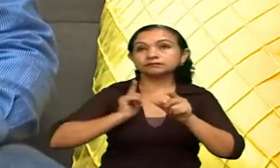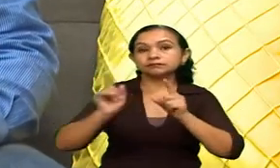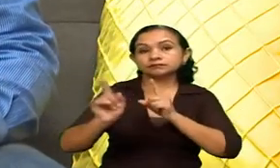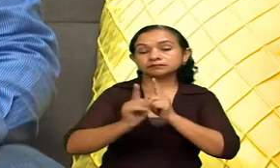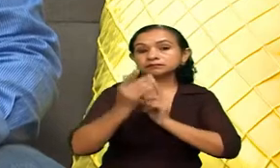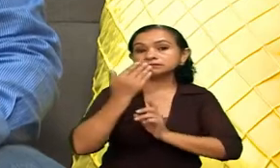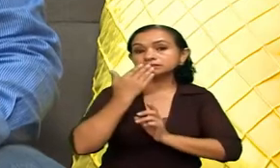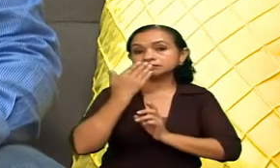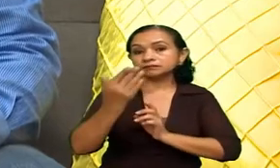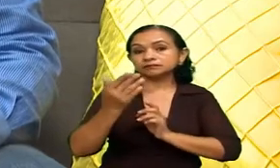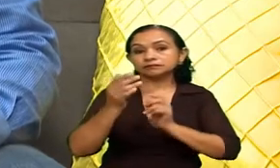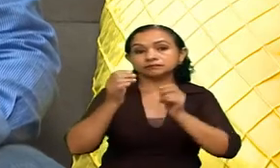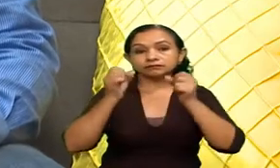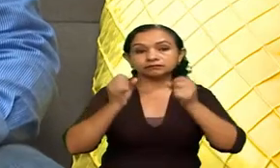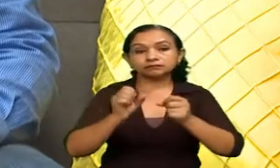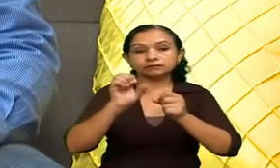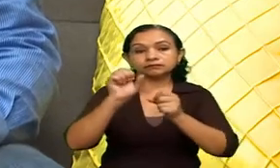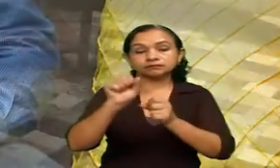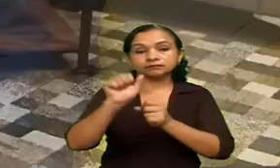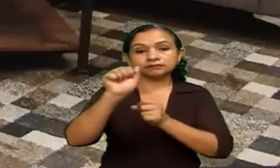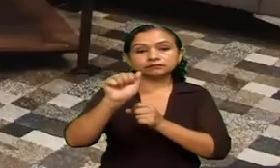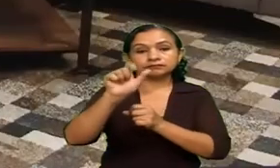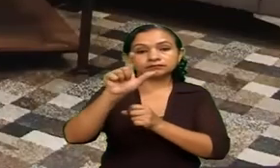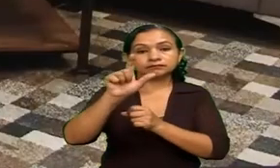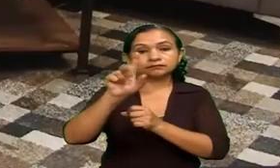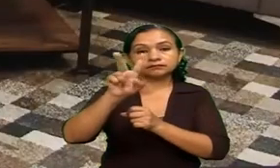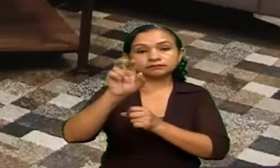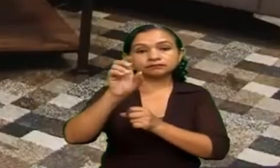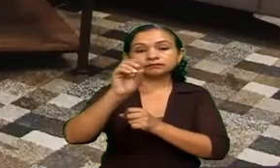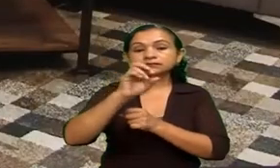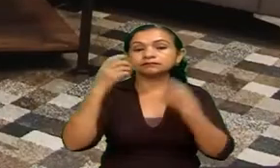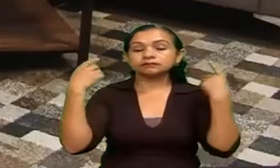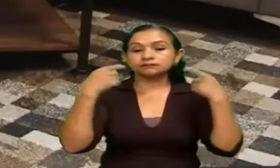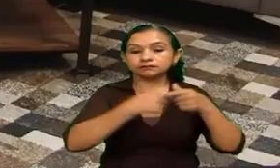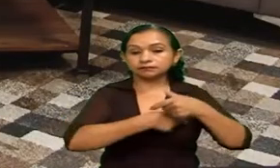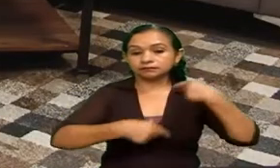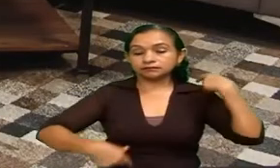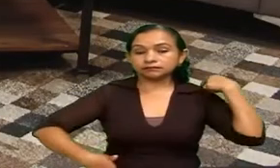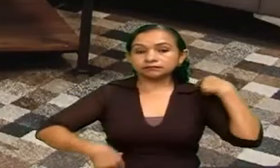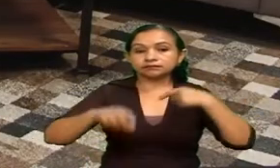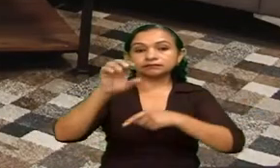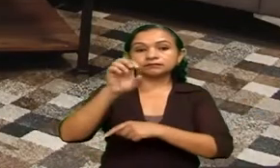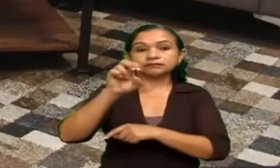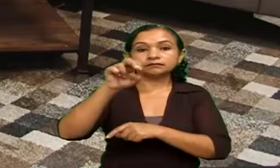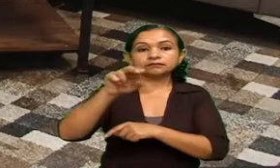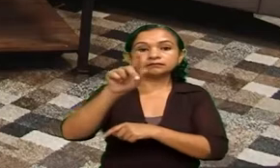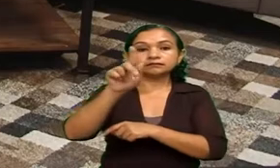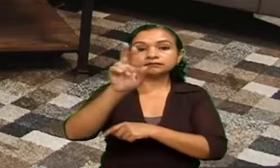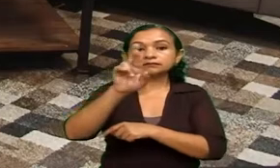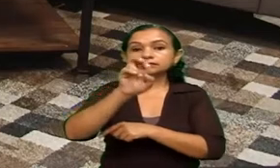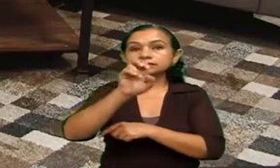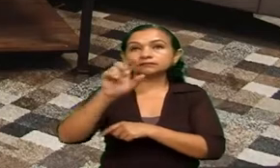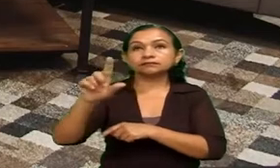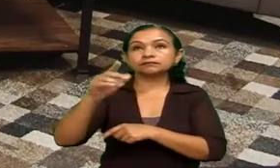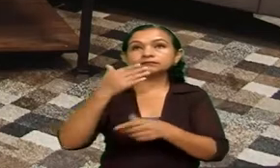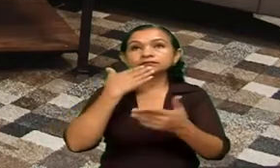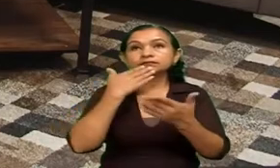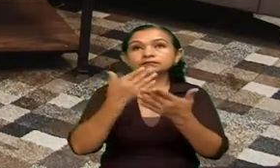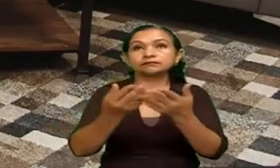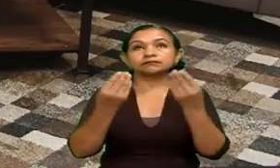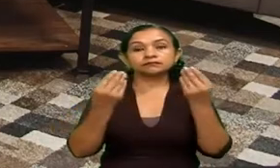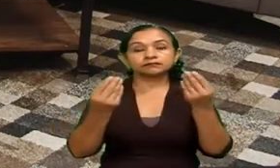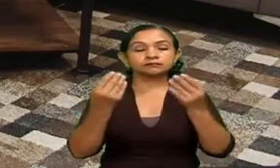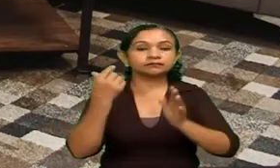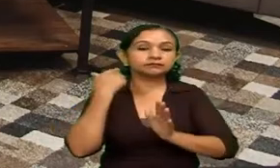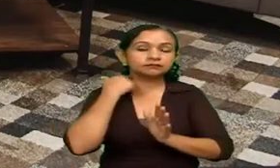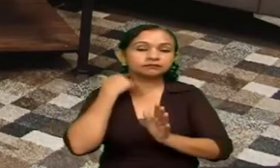bien acompañado con el compañero Salvador Mansell, presidente ejecutivo de Natre. Compañero, muchas gracias por estar con nosotros. Muchas gracias.